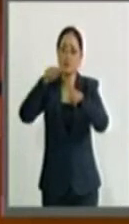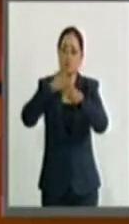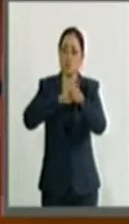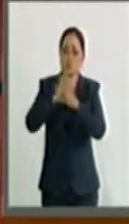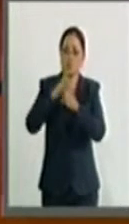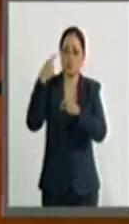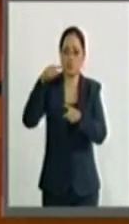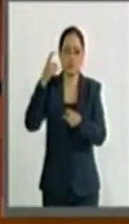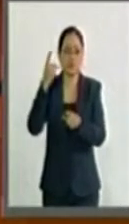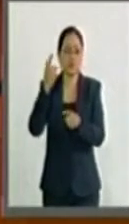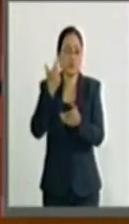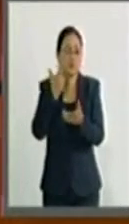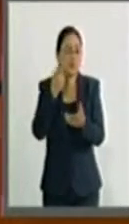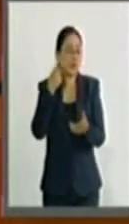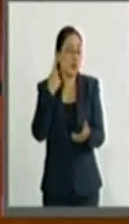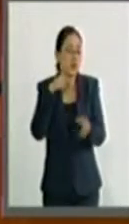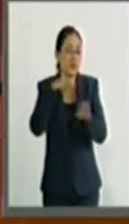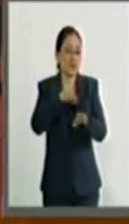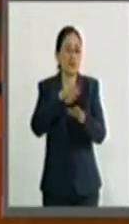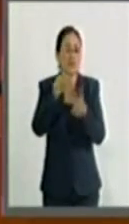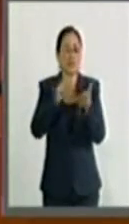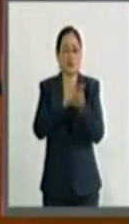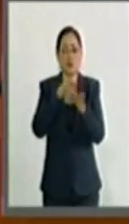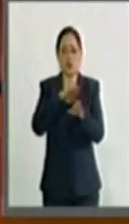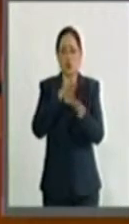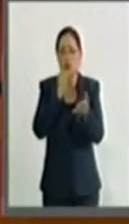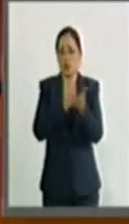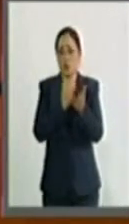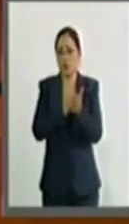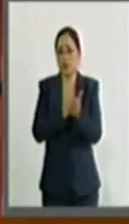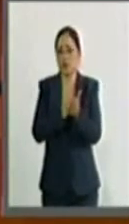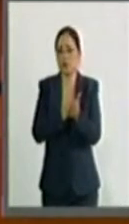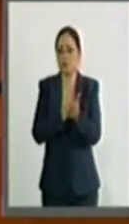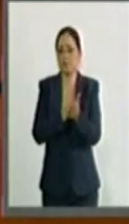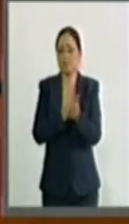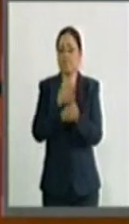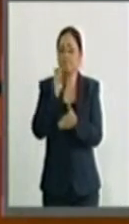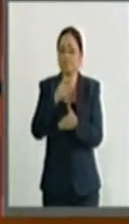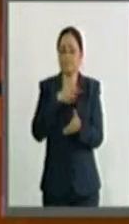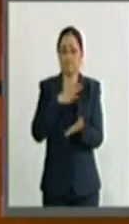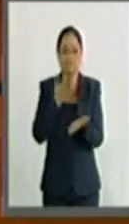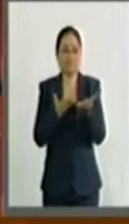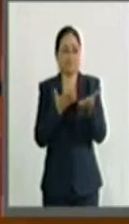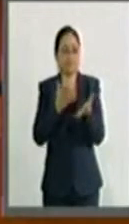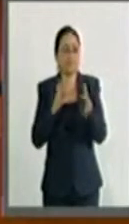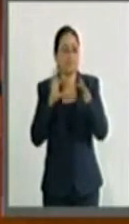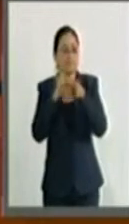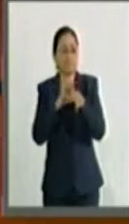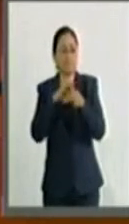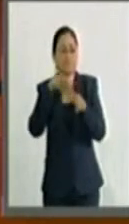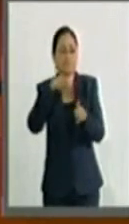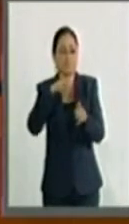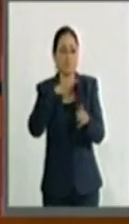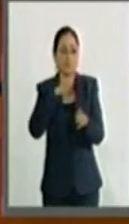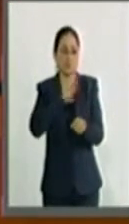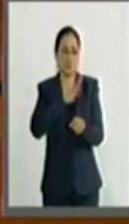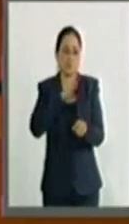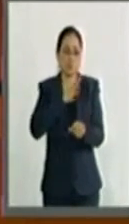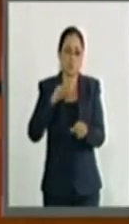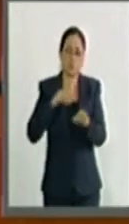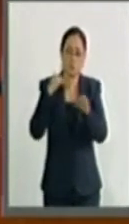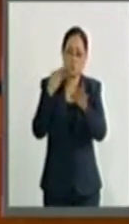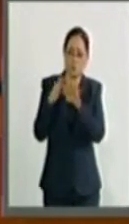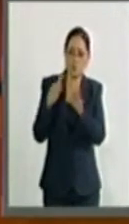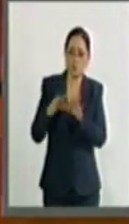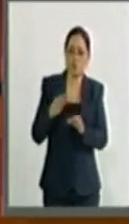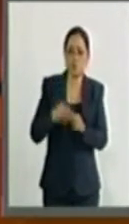la política hacendaria preservar la estabilidad macroeconómica para darle solidez